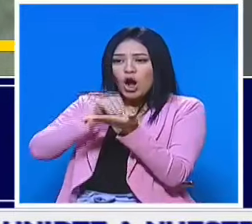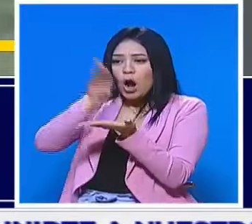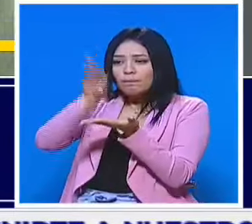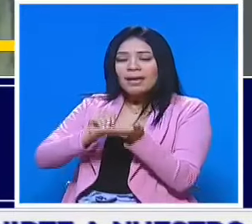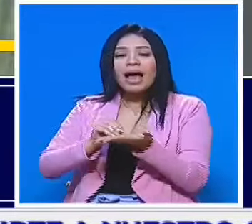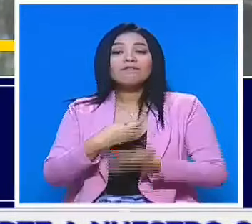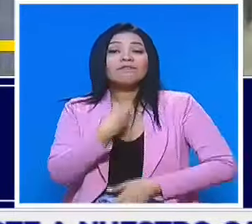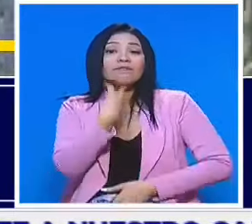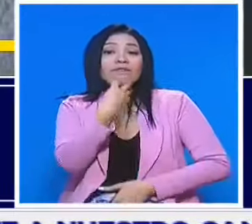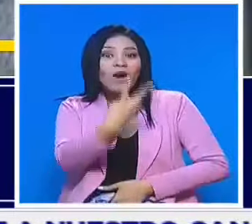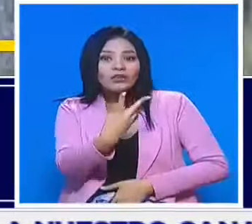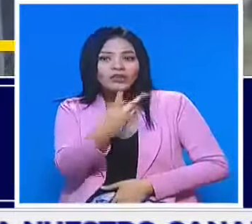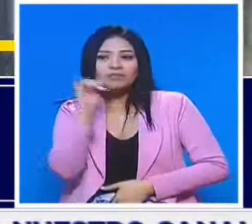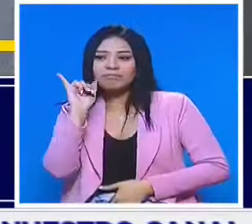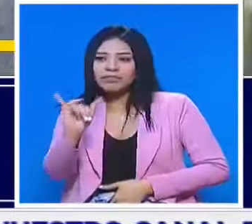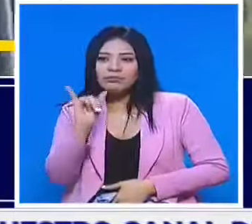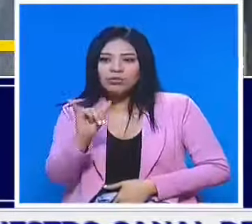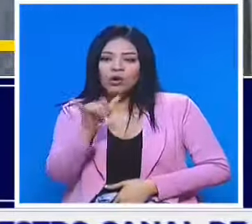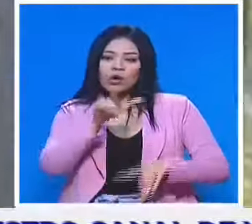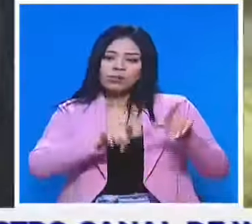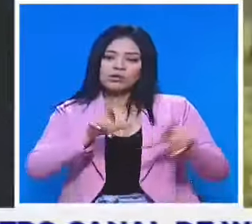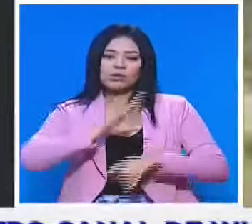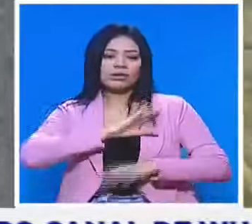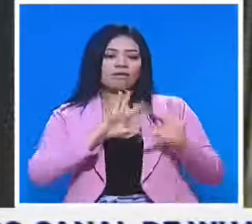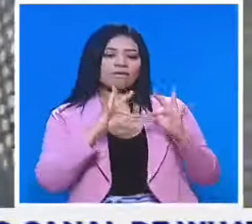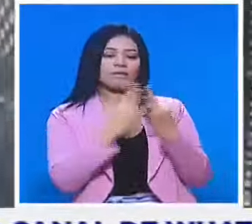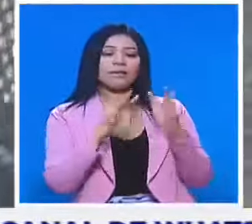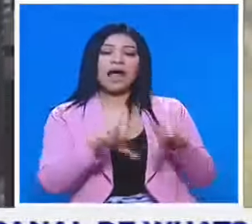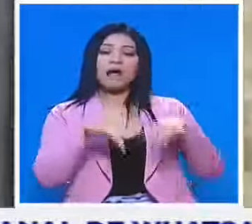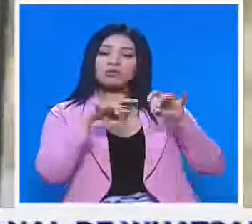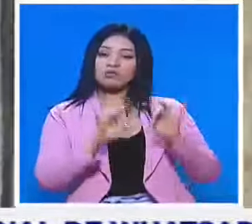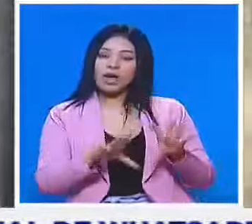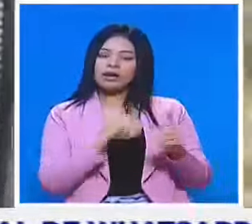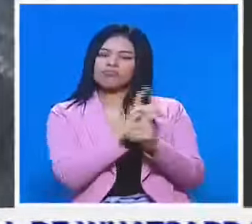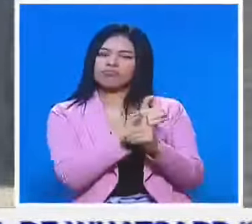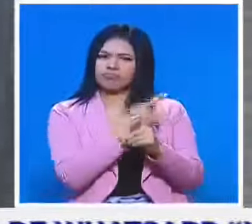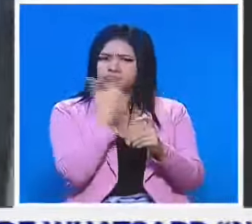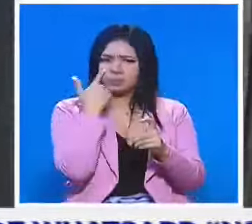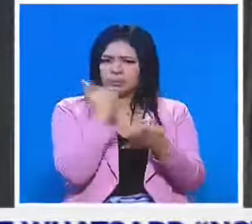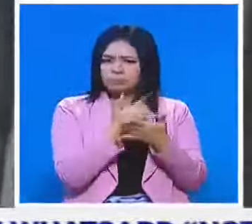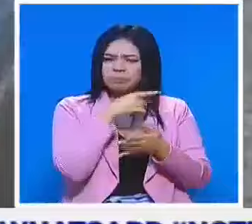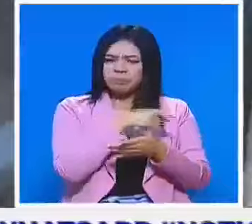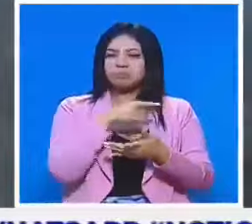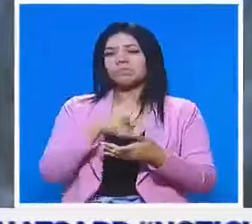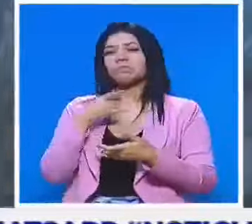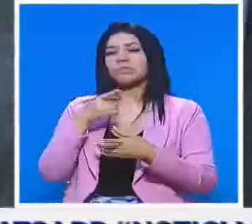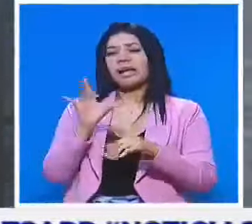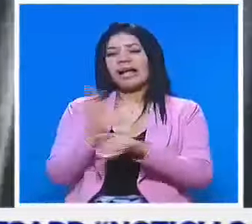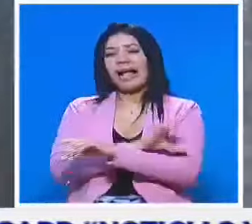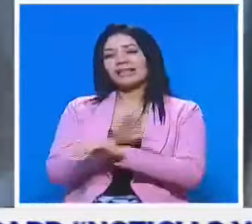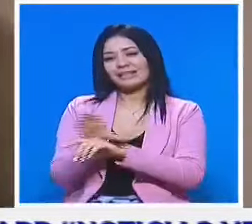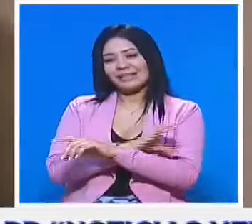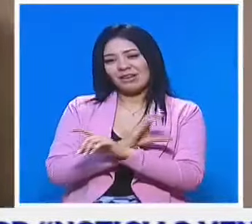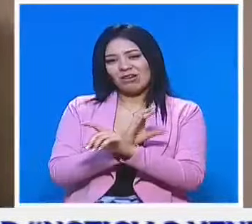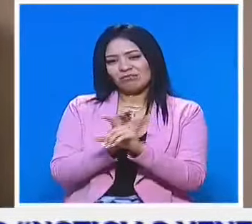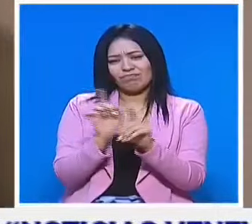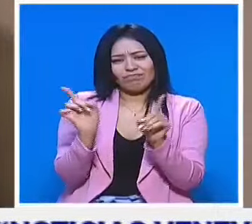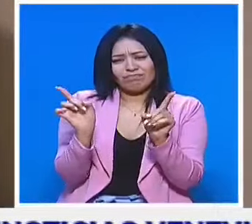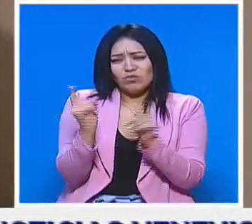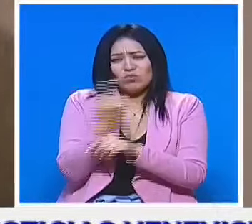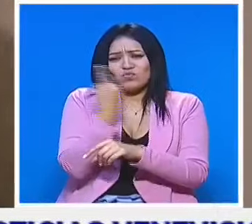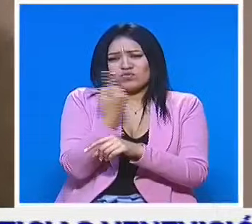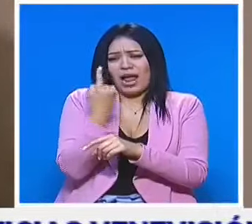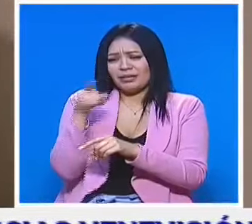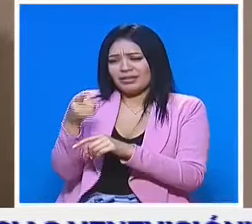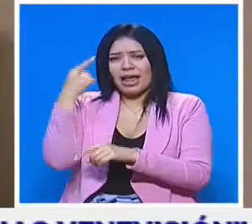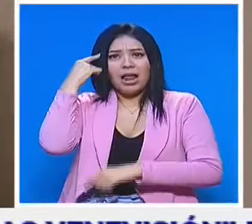canciones que escucha. Sus dueños, una familia de Australia, aseguran que basta con ponerle una canción una sola vez para que él